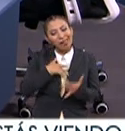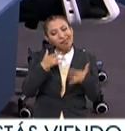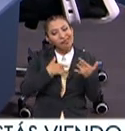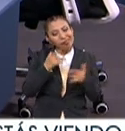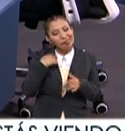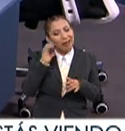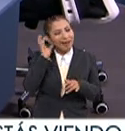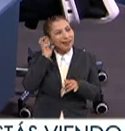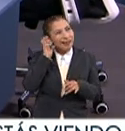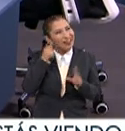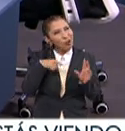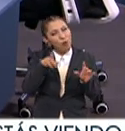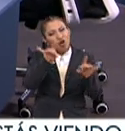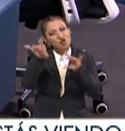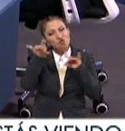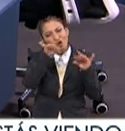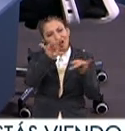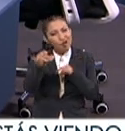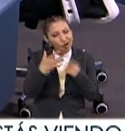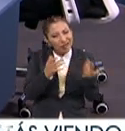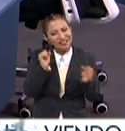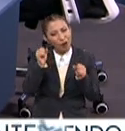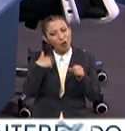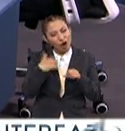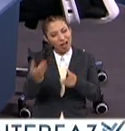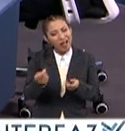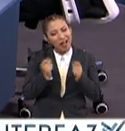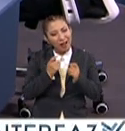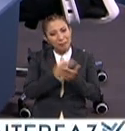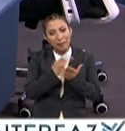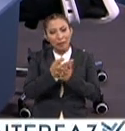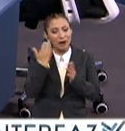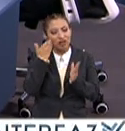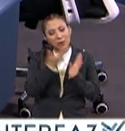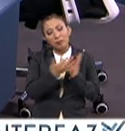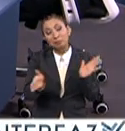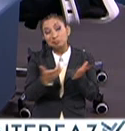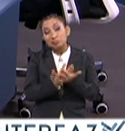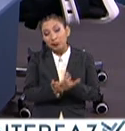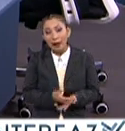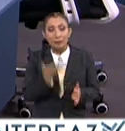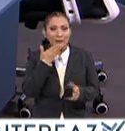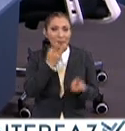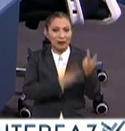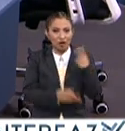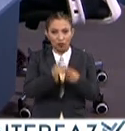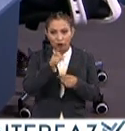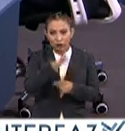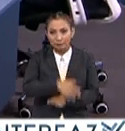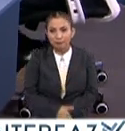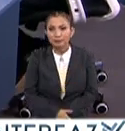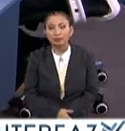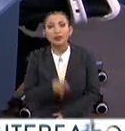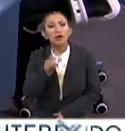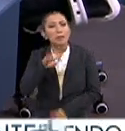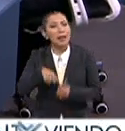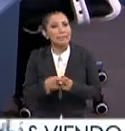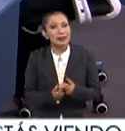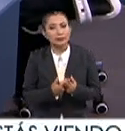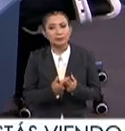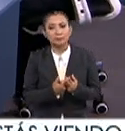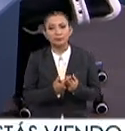una eminencia. Sí. Era cuestión de tiempo entonces. Sí, era cuestión de tiempo, sí. Pues bienvenido. Sí. Doctor, para